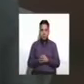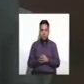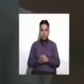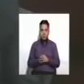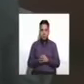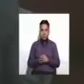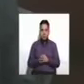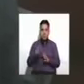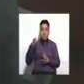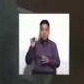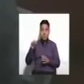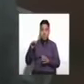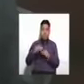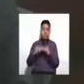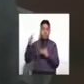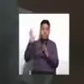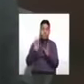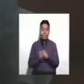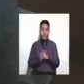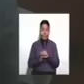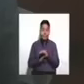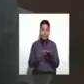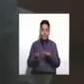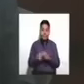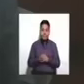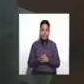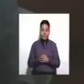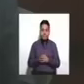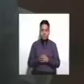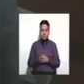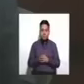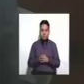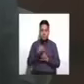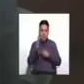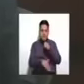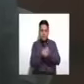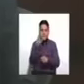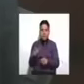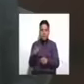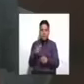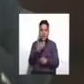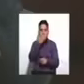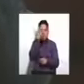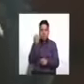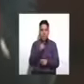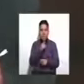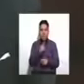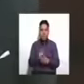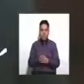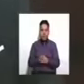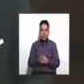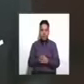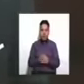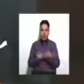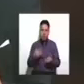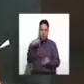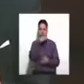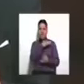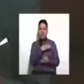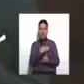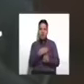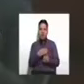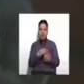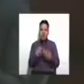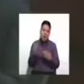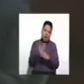arriba. Y creo que eso al señor ministro se le olvidó. Y vuelvo al falso dilema. El ministro ha